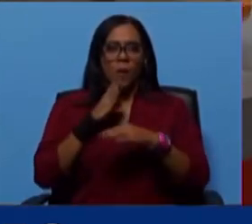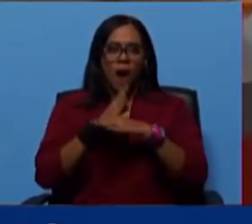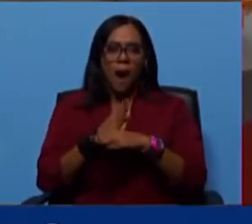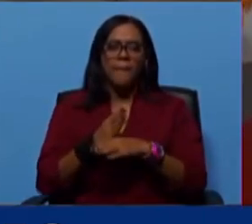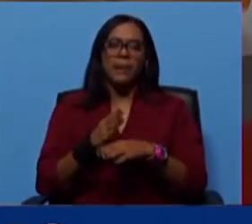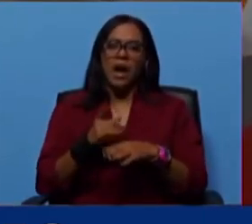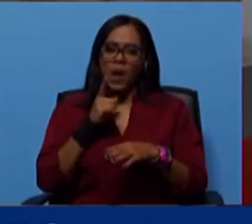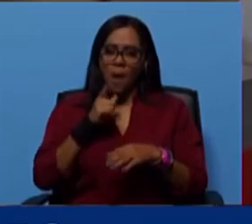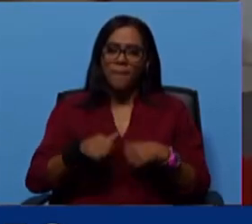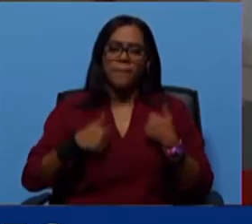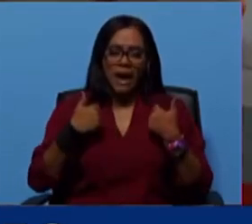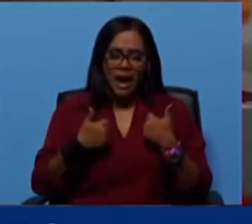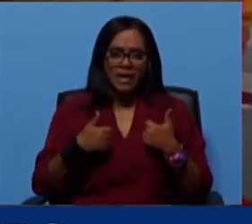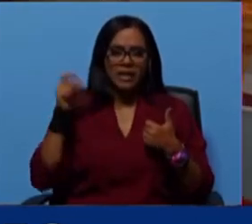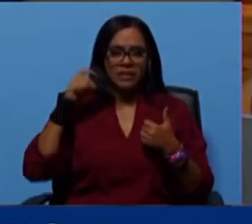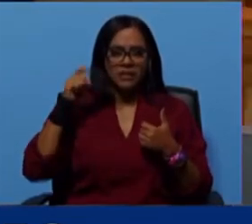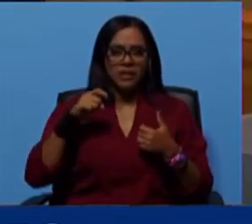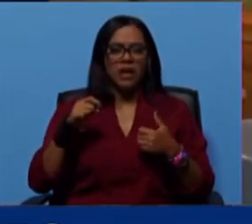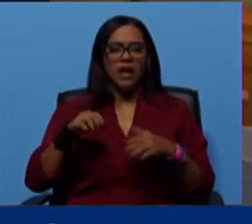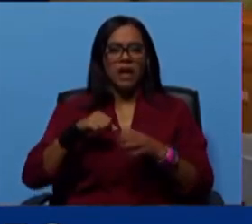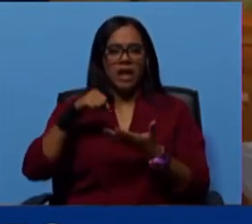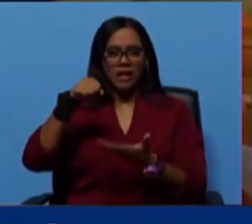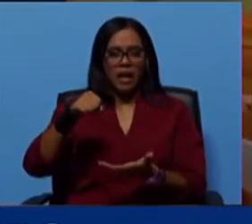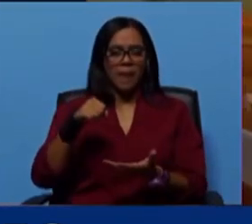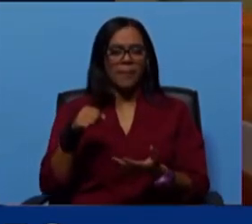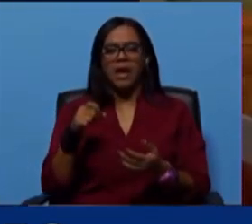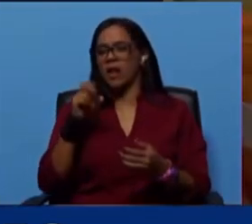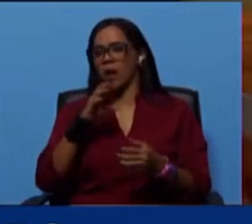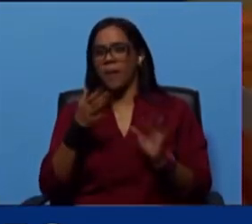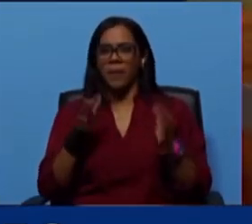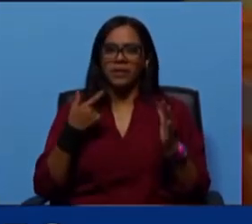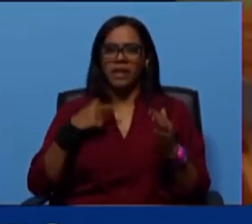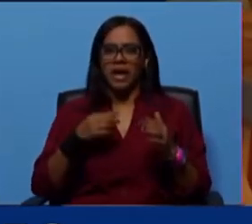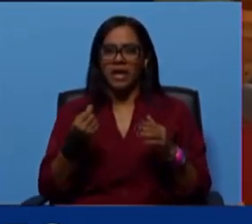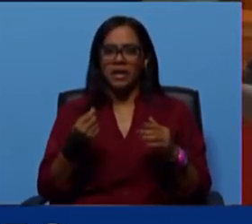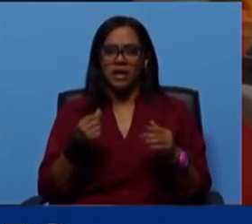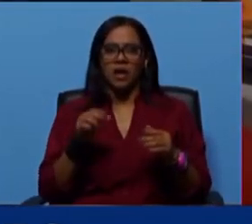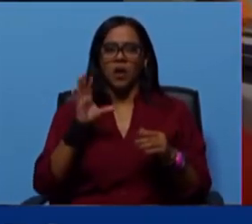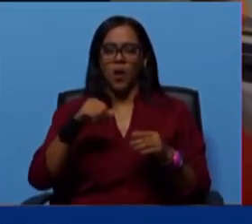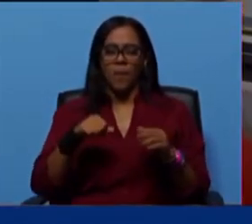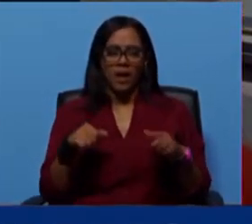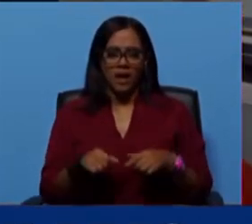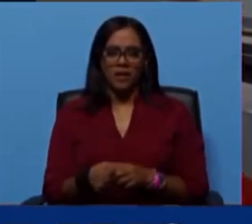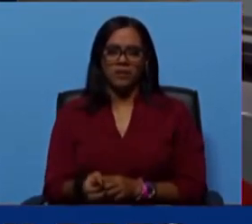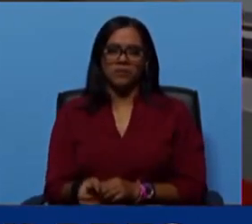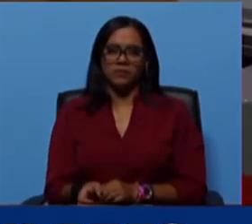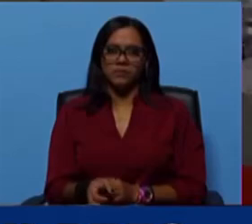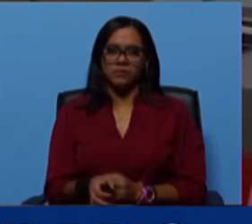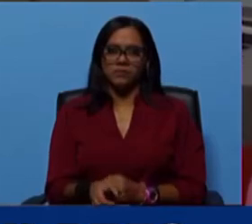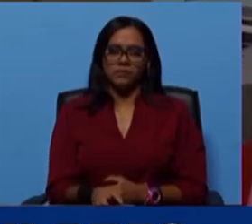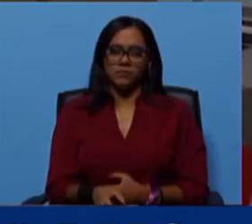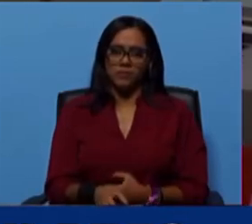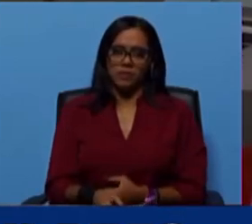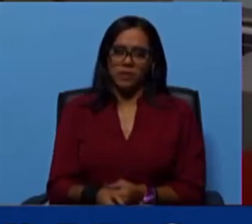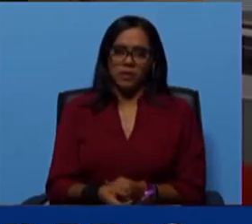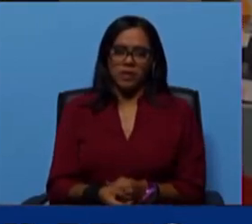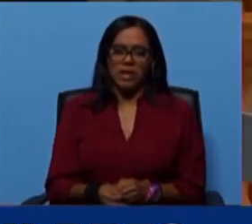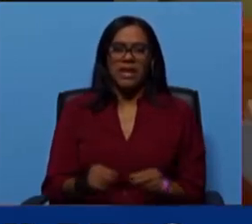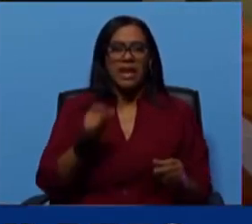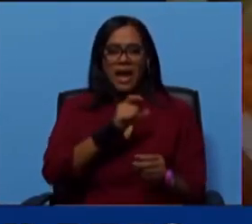los más necesitados, el CLAP y las casas de alimentación, y para los que más o menos tengan algo de dinero, compra aquí. Exacto, y además que la gente pueda tener